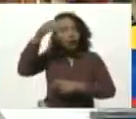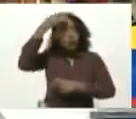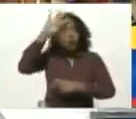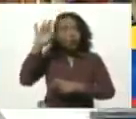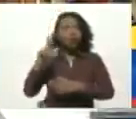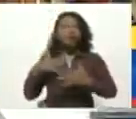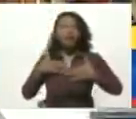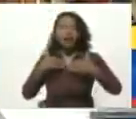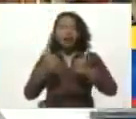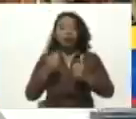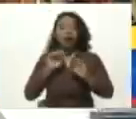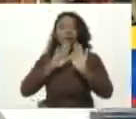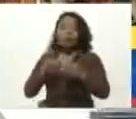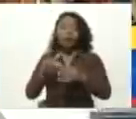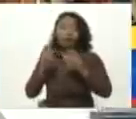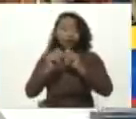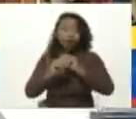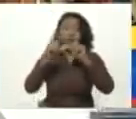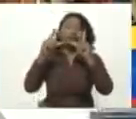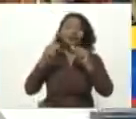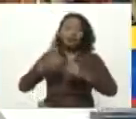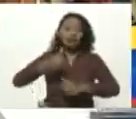salud. Impresionante,